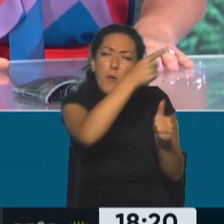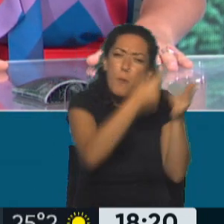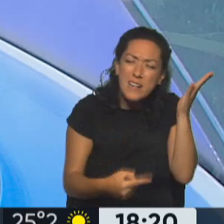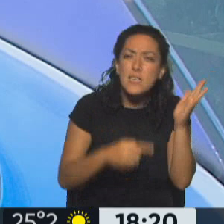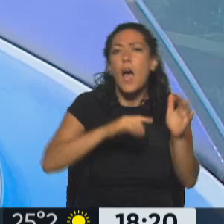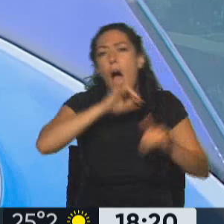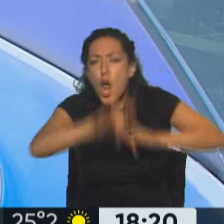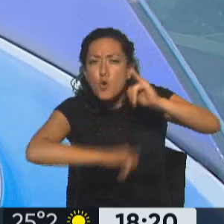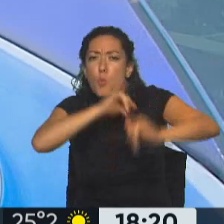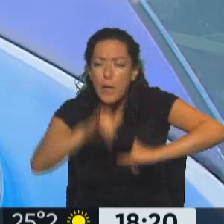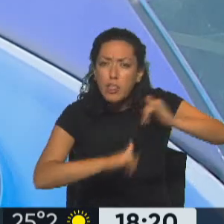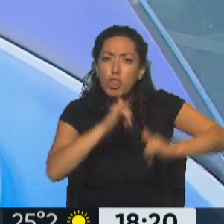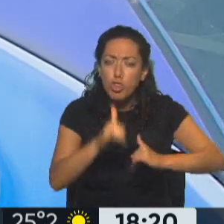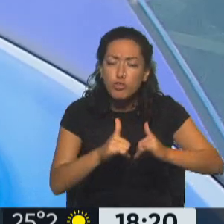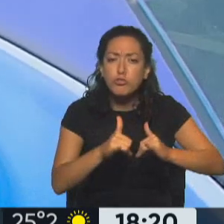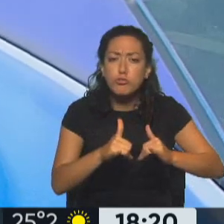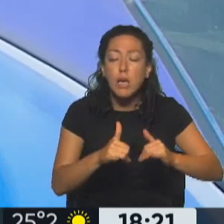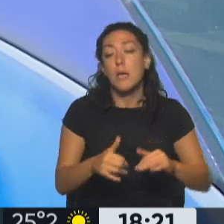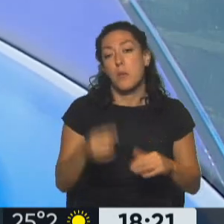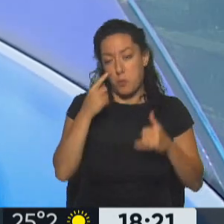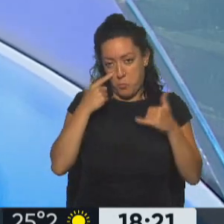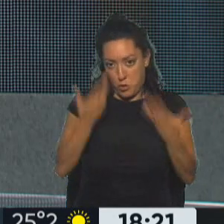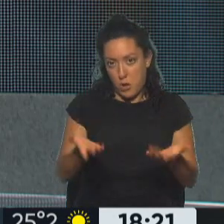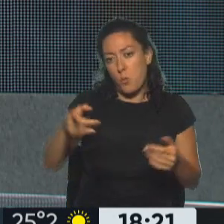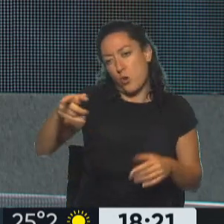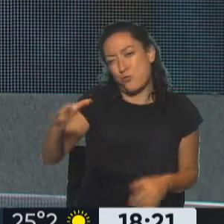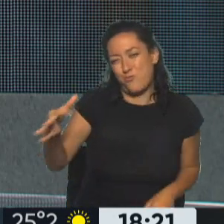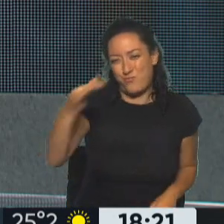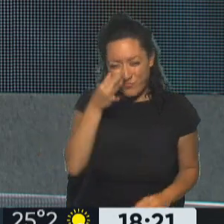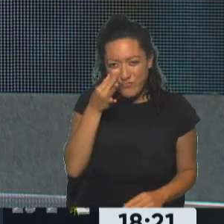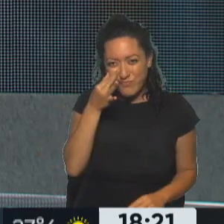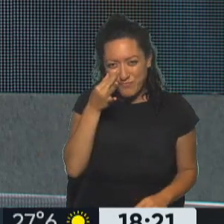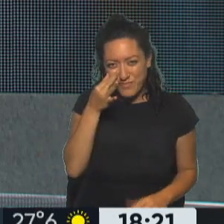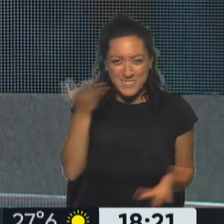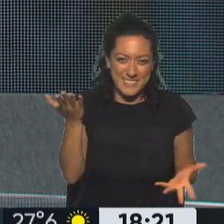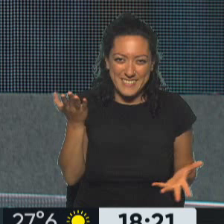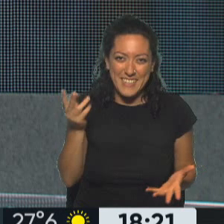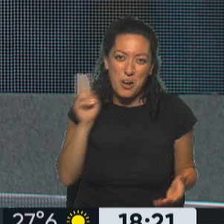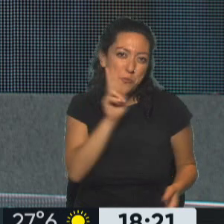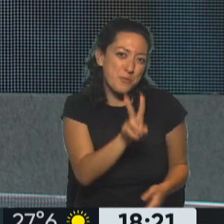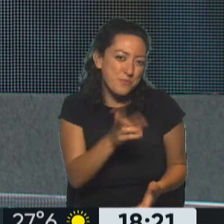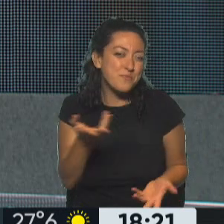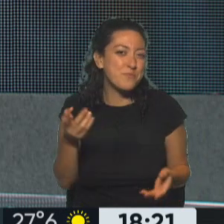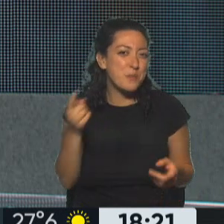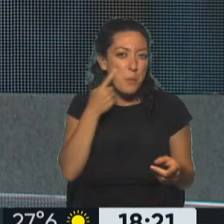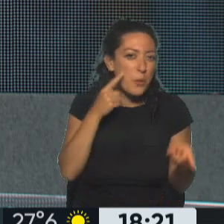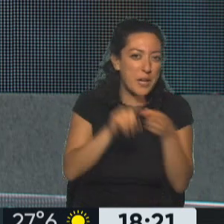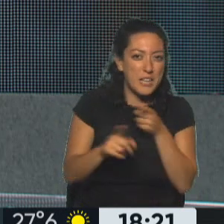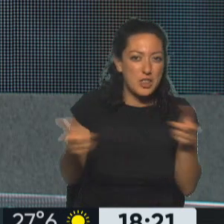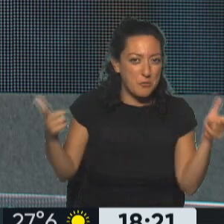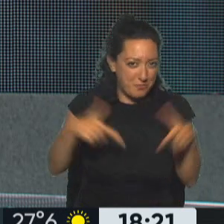me permite, vamos a compartir, usted fue testigo preferencial, estaba ahí en la